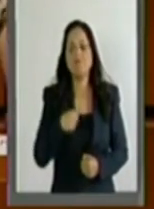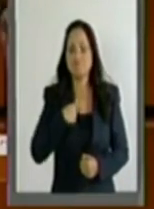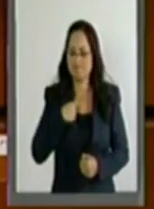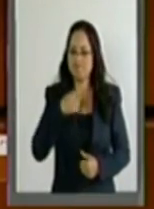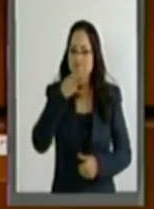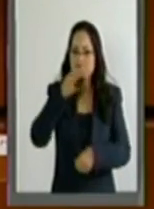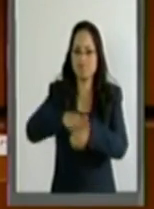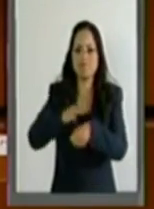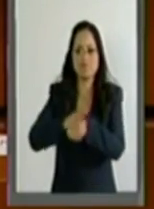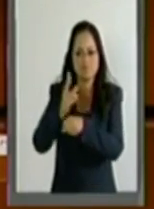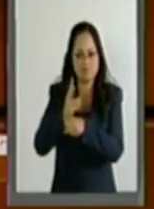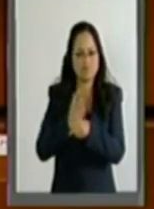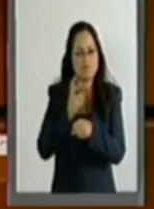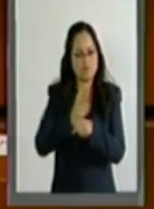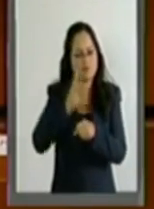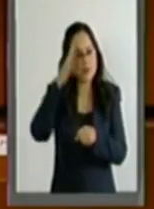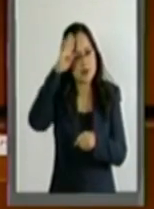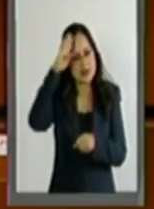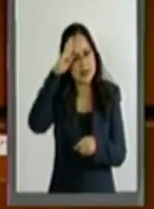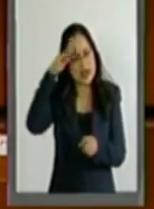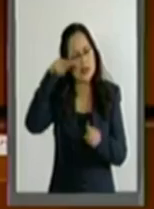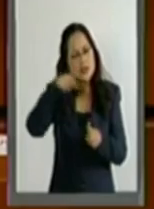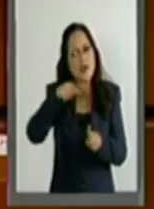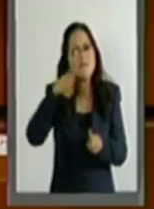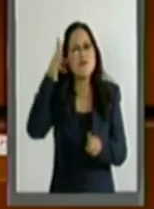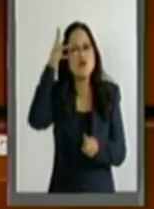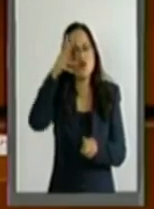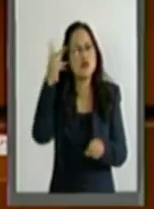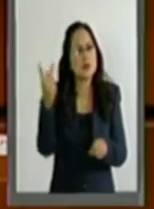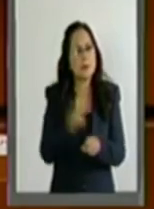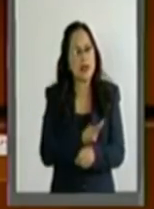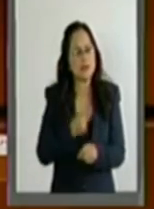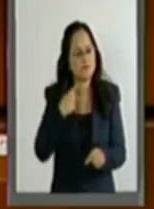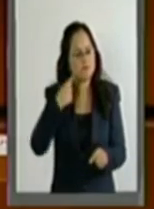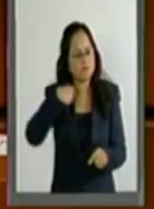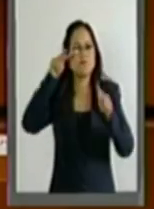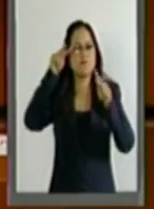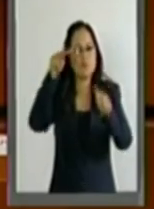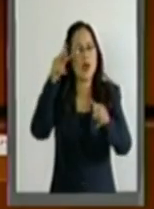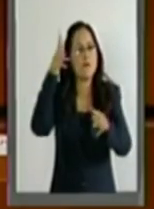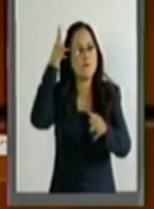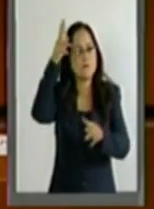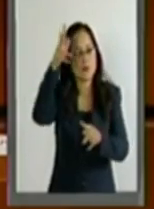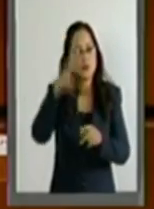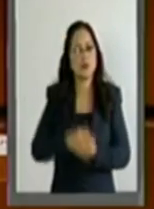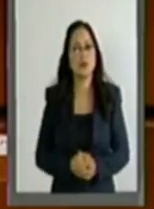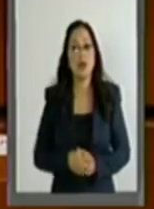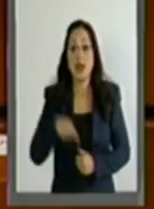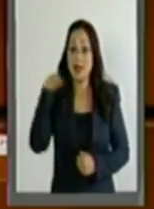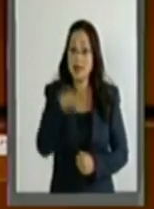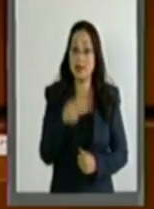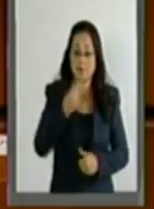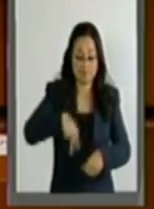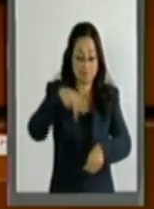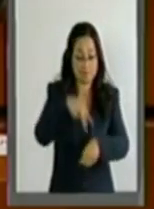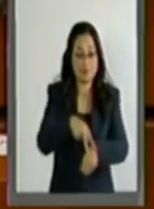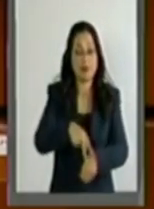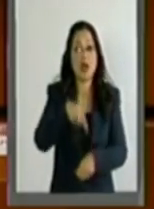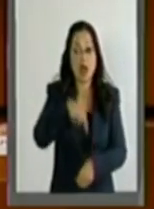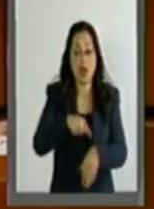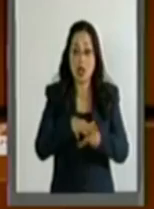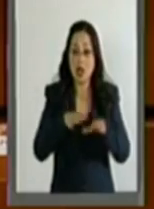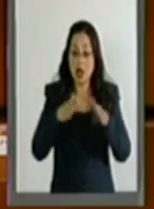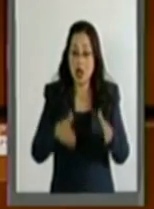invitarlos a que pensemos en el futuro, a que veamos hacia adelante. Aquí en esta tribuna,